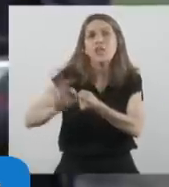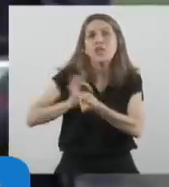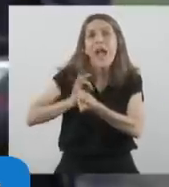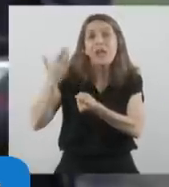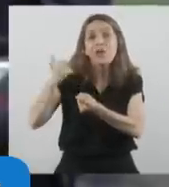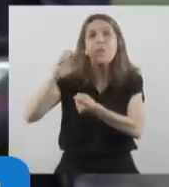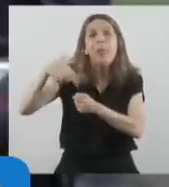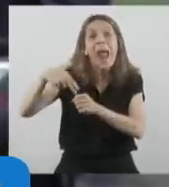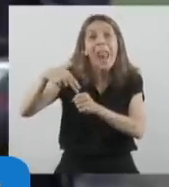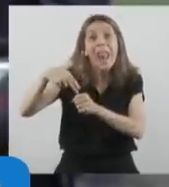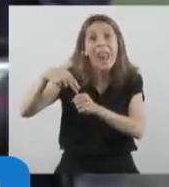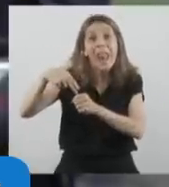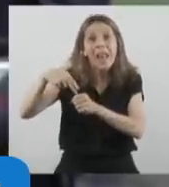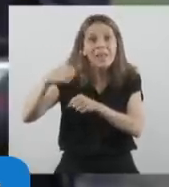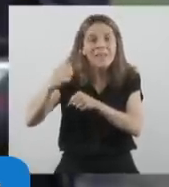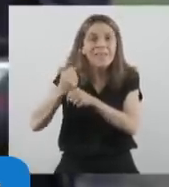iguala